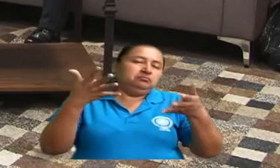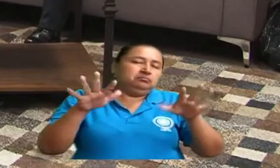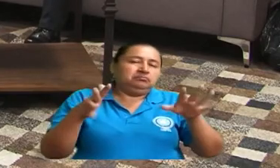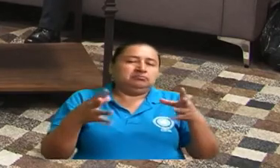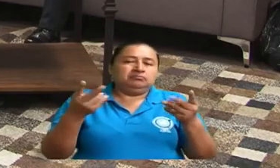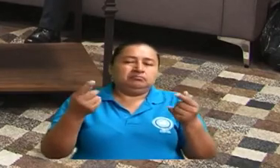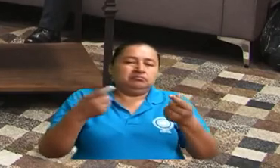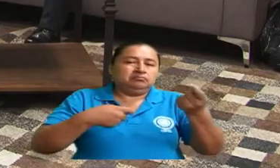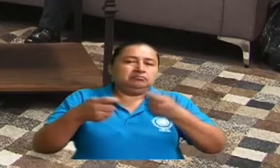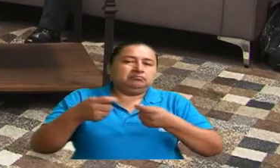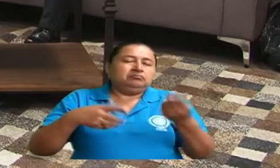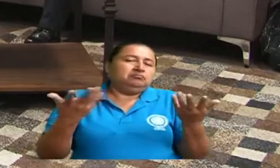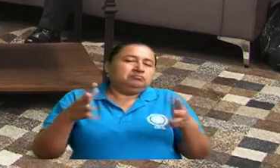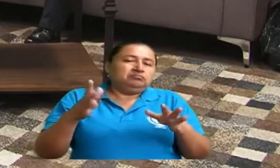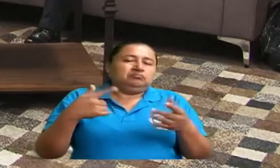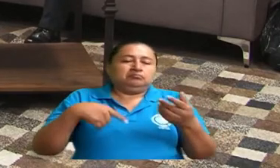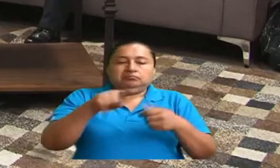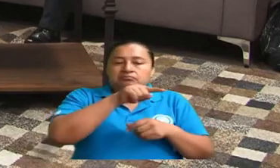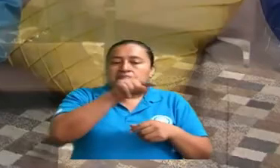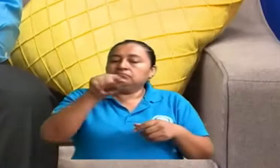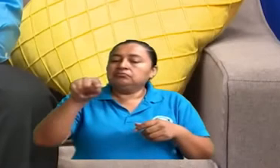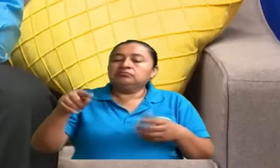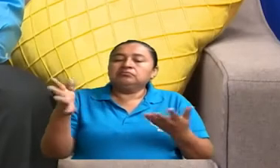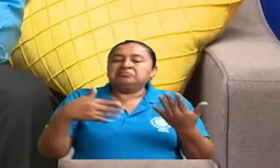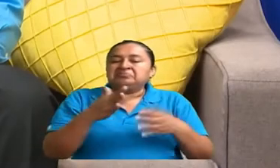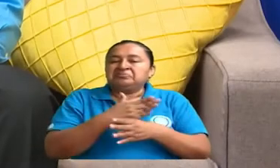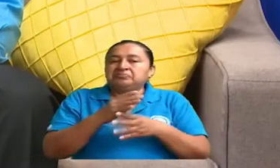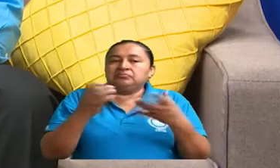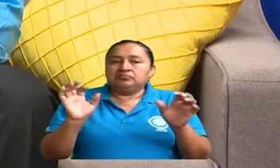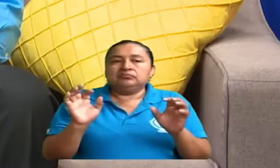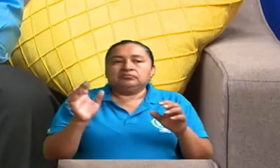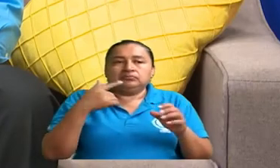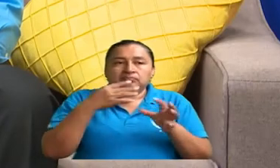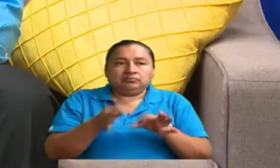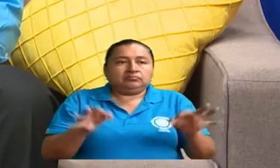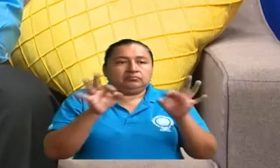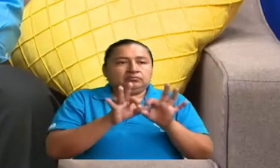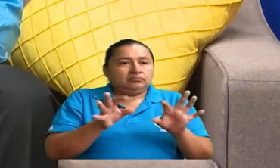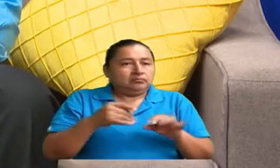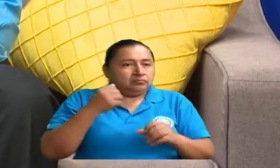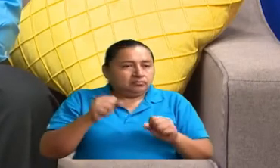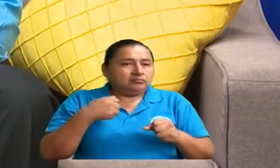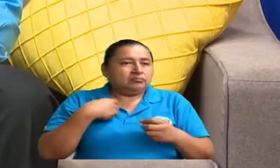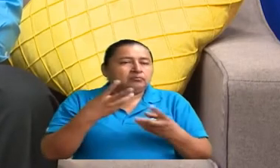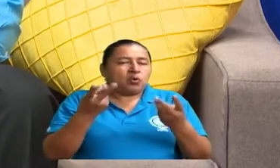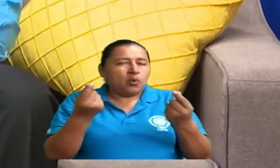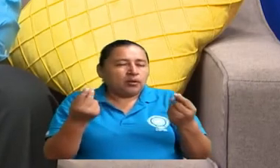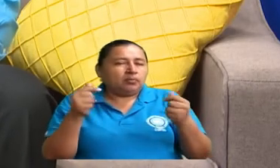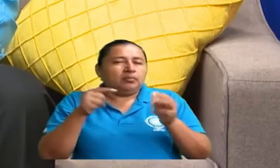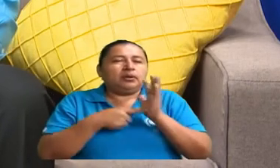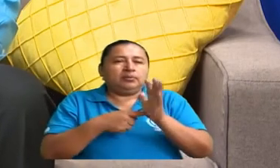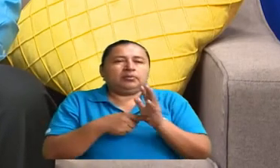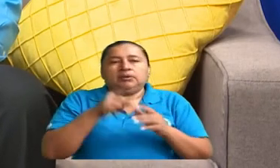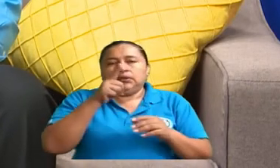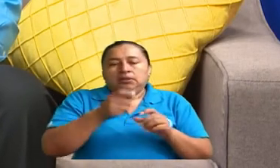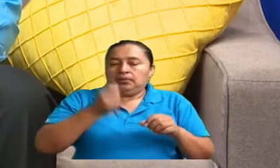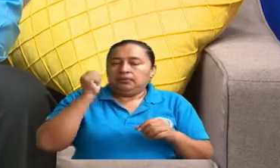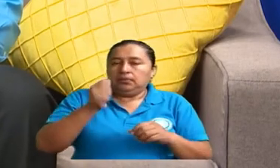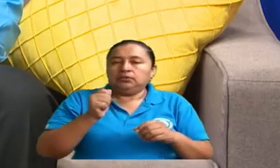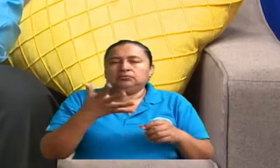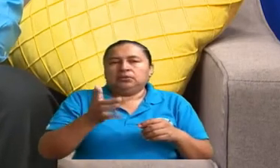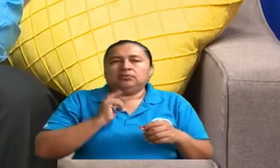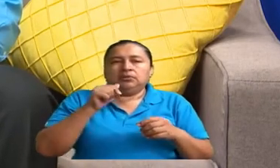productos que usted nos está compartiendo hoy con nuestra audiencia, pues precisamente estamos hablando de cuánto. Por ejemplo, de este mazo.